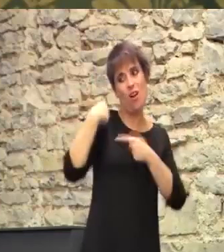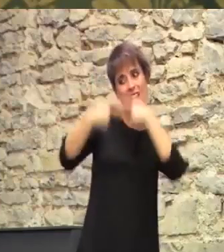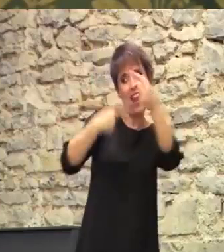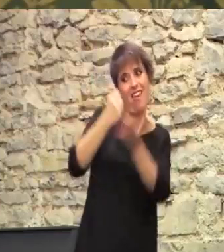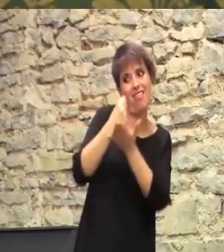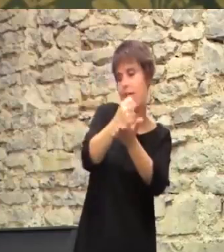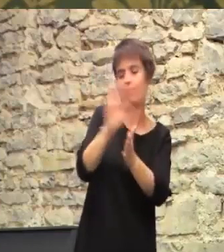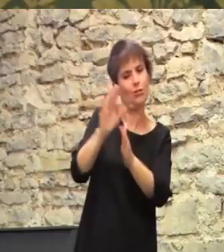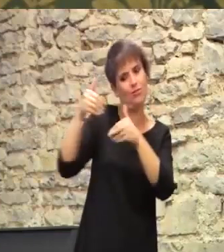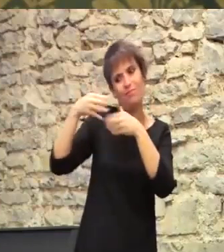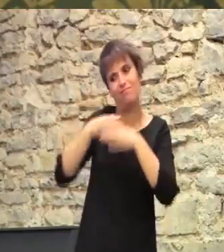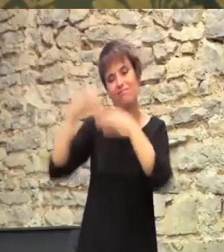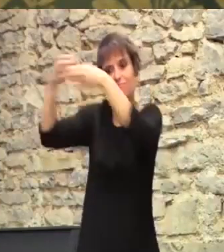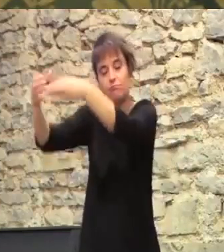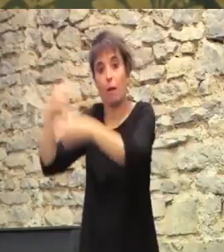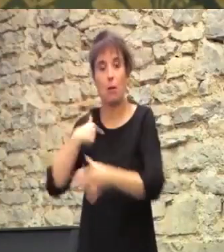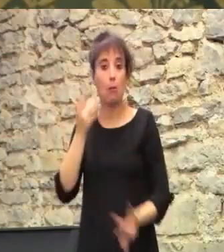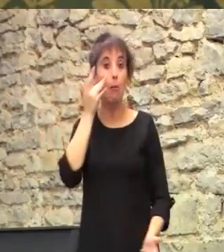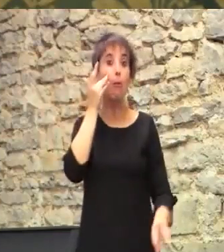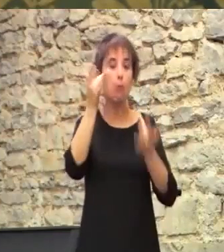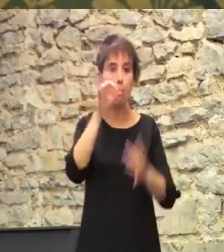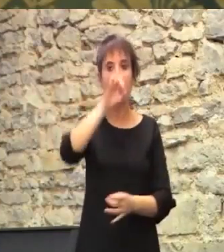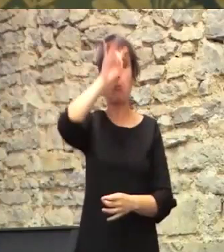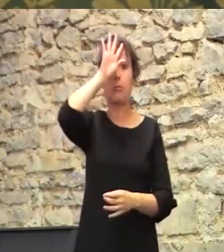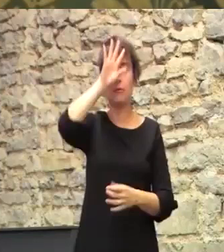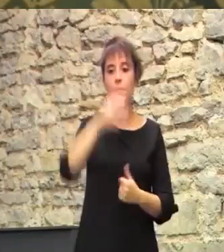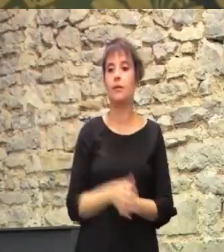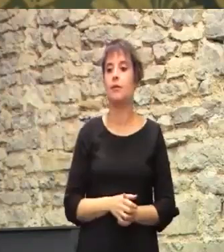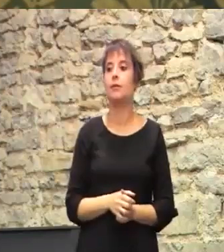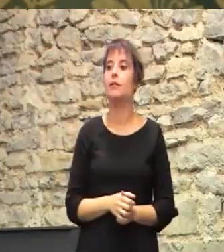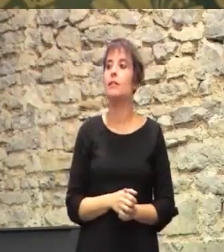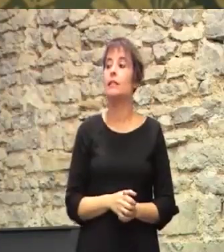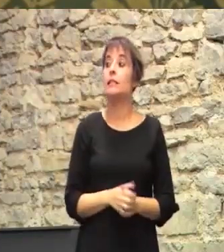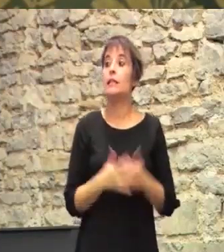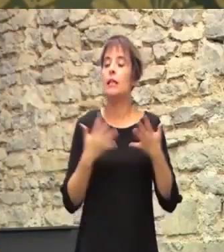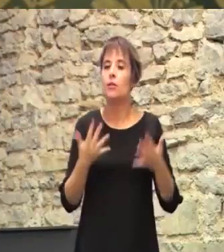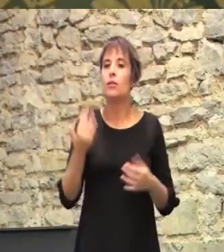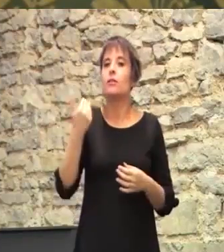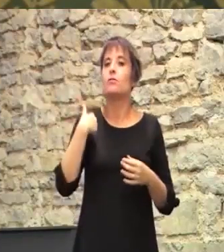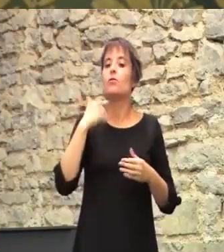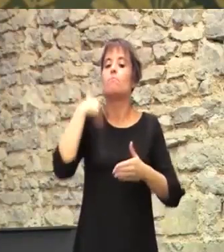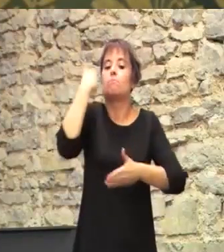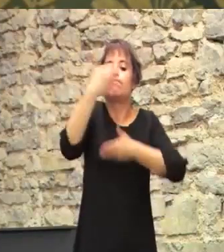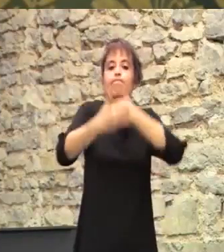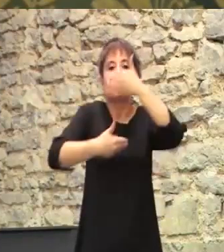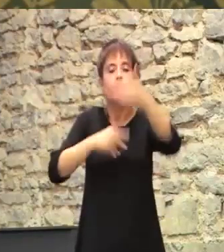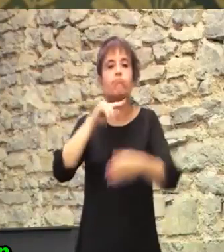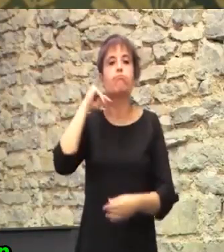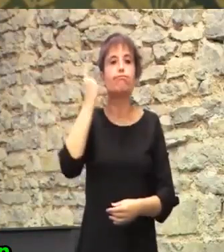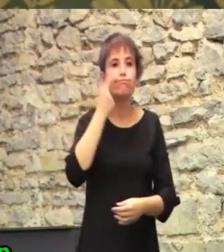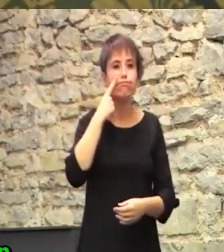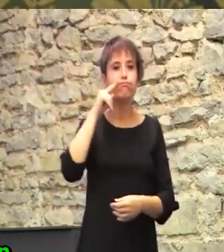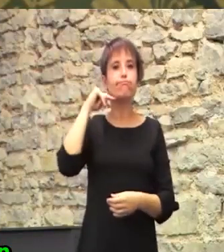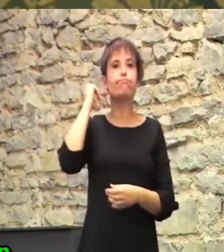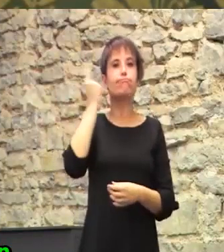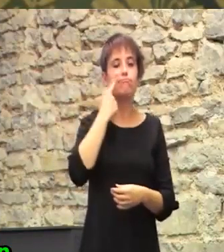manejarme con el dinero cosa que a mí me llamaba mucho la atención entonces bueno lo que fui descubriendo es una de las cosas